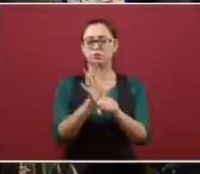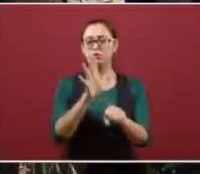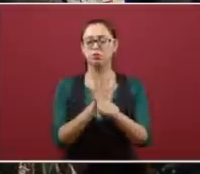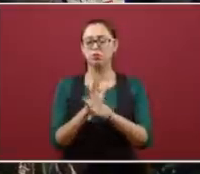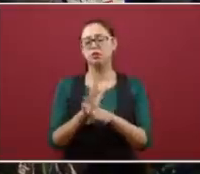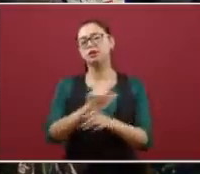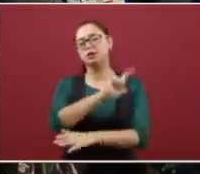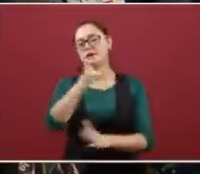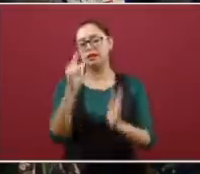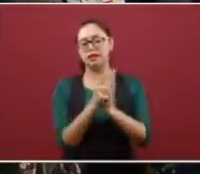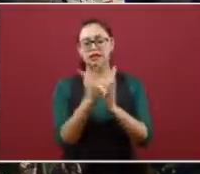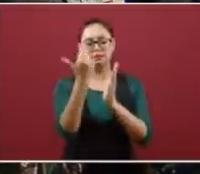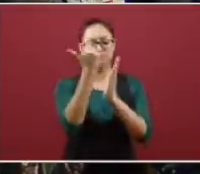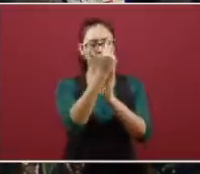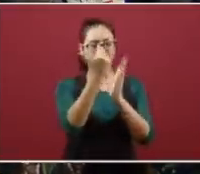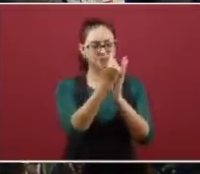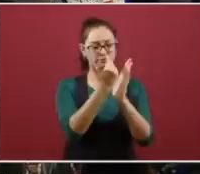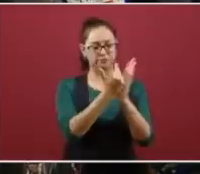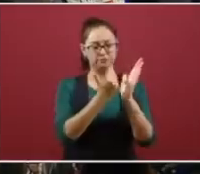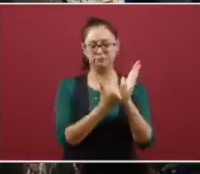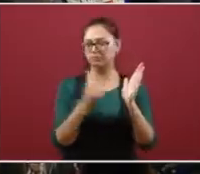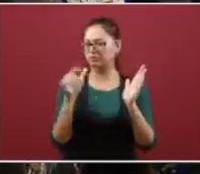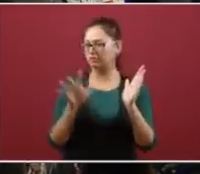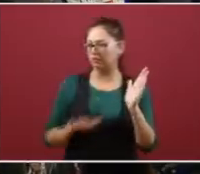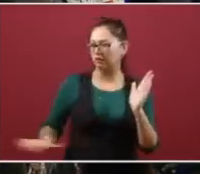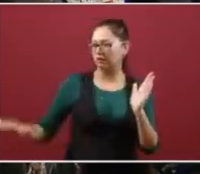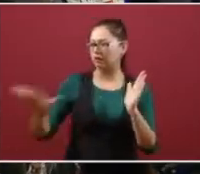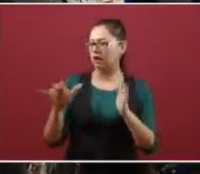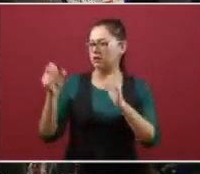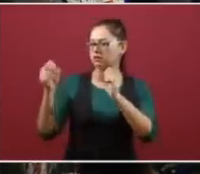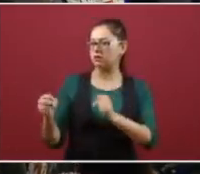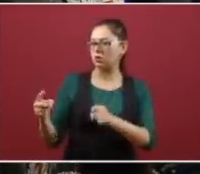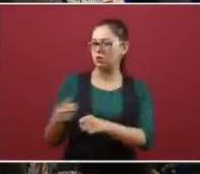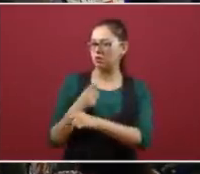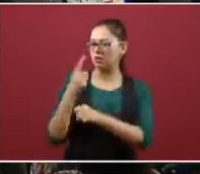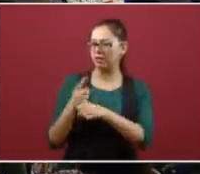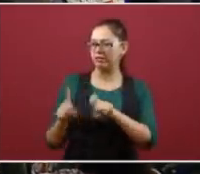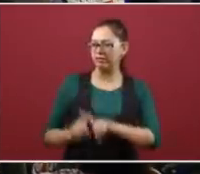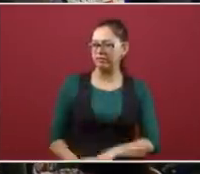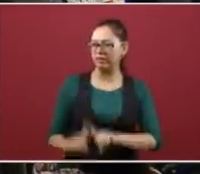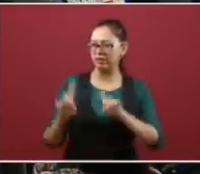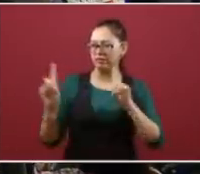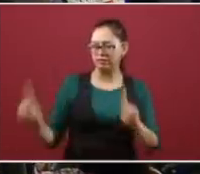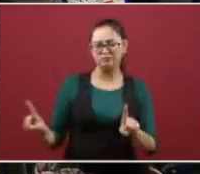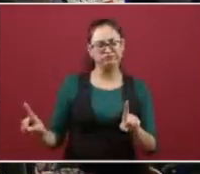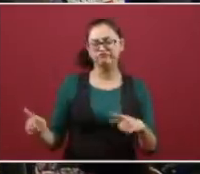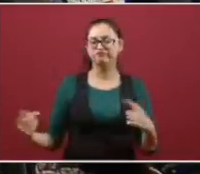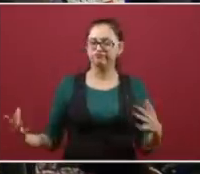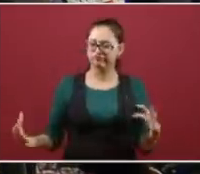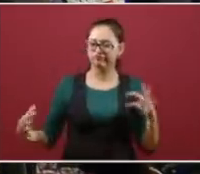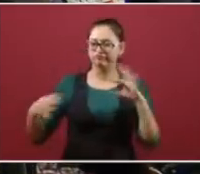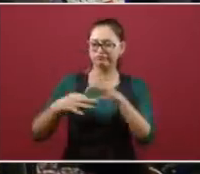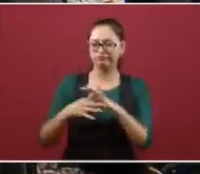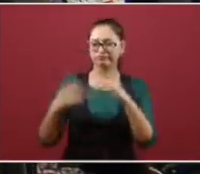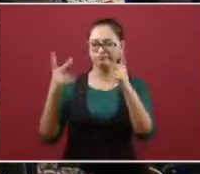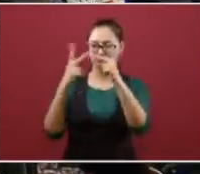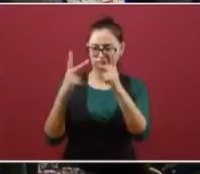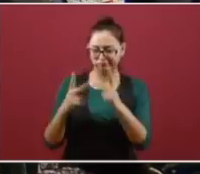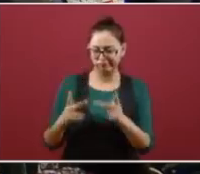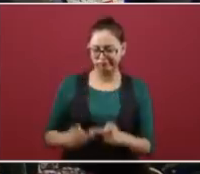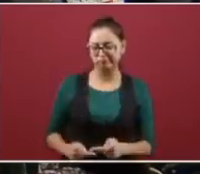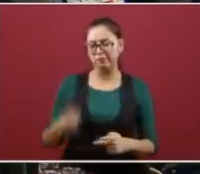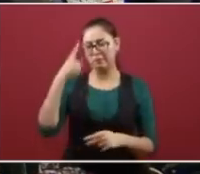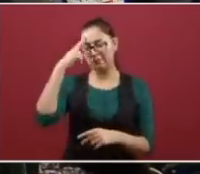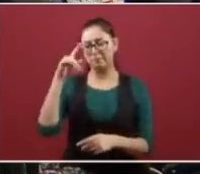y circunstancias de seguridad en el país garantizar la seguridad y bienestar de